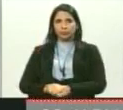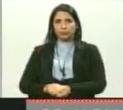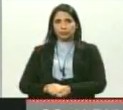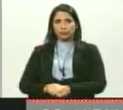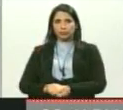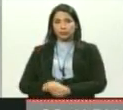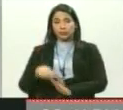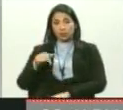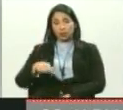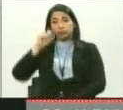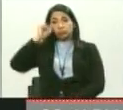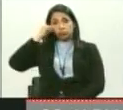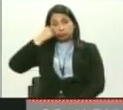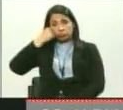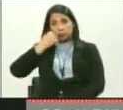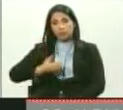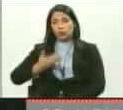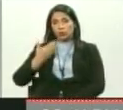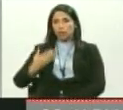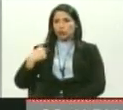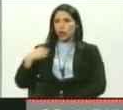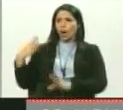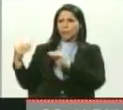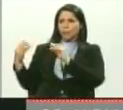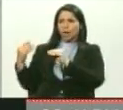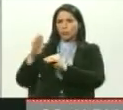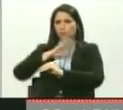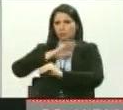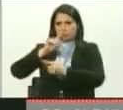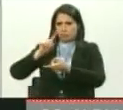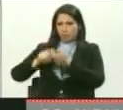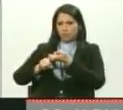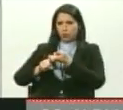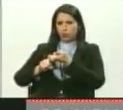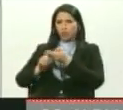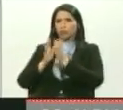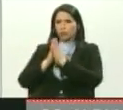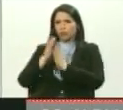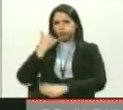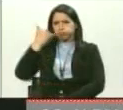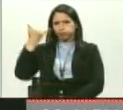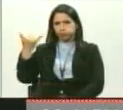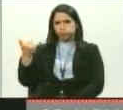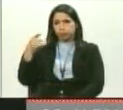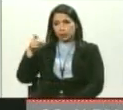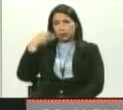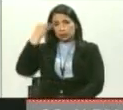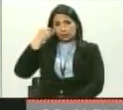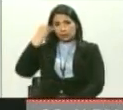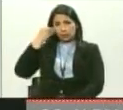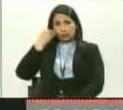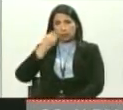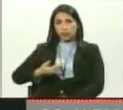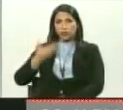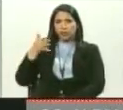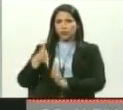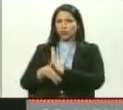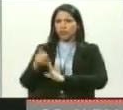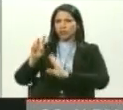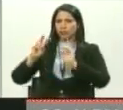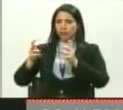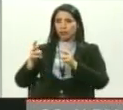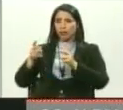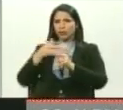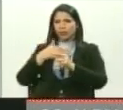esto es una reflexión importante. Yo estaba hablando con Silvia. Te voy a pasar a Silvia. Ella tiene una reflexión bien importante sobre esto. Silvia te